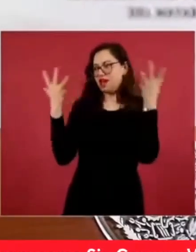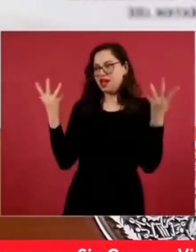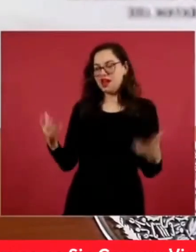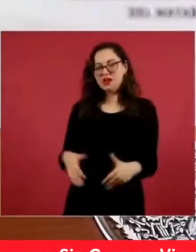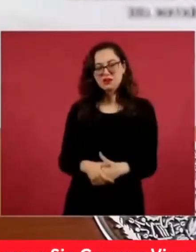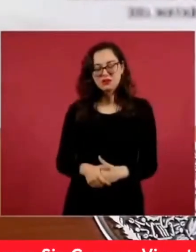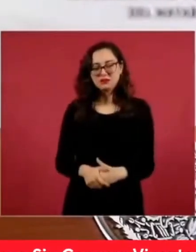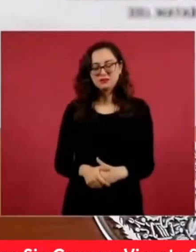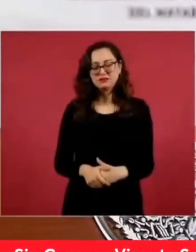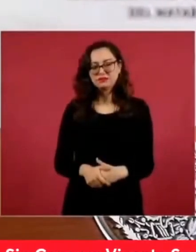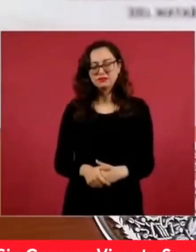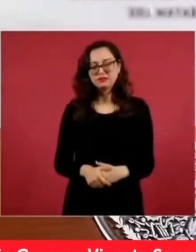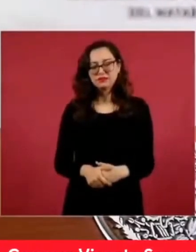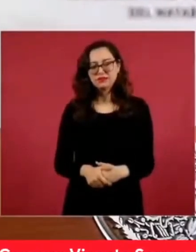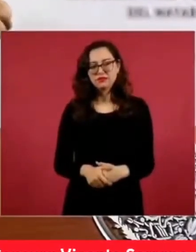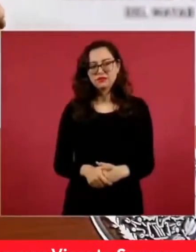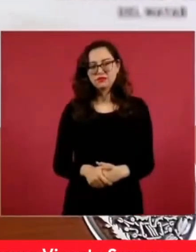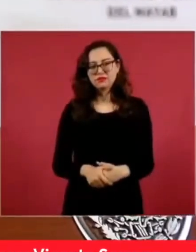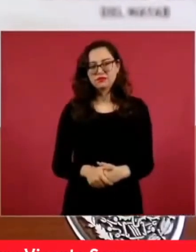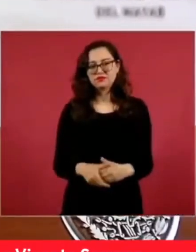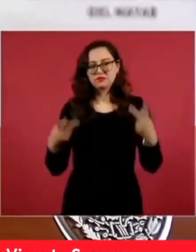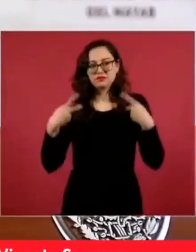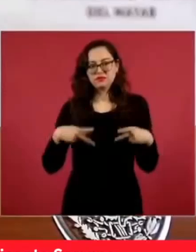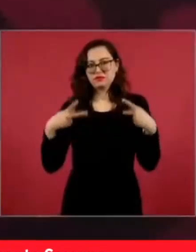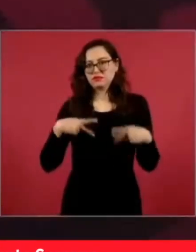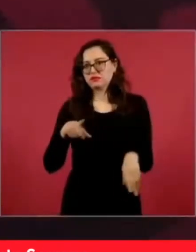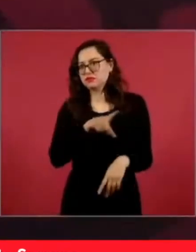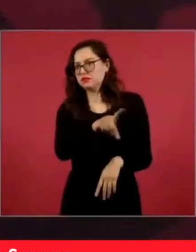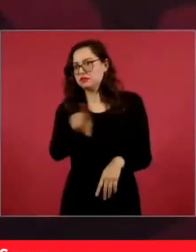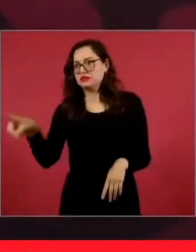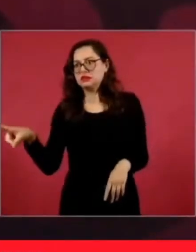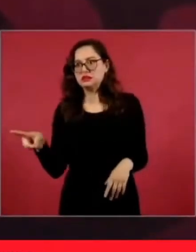y dejar al consumidor